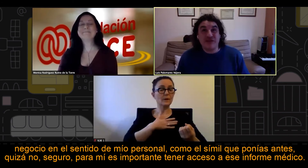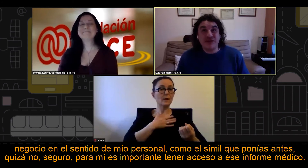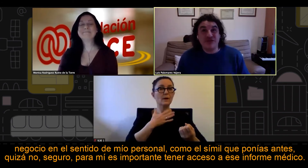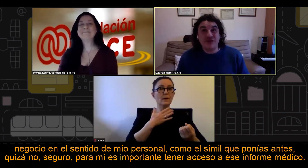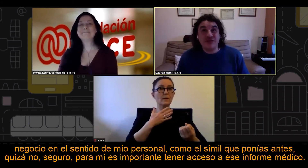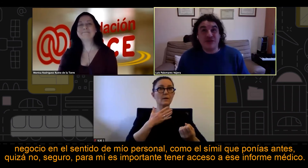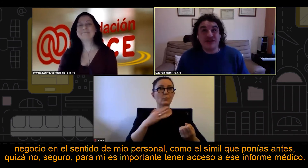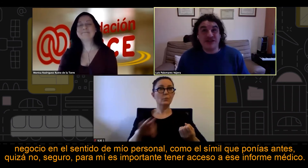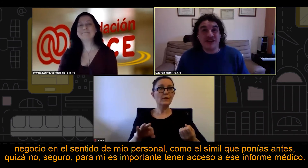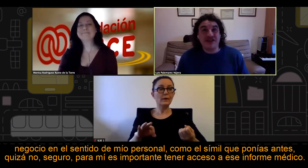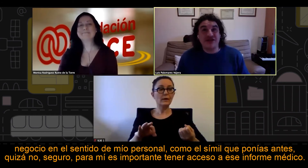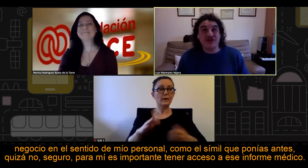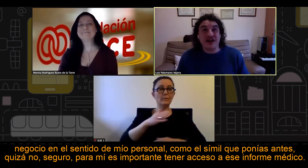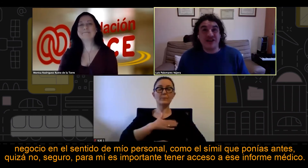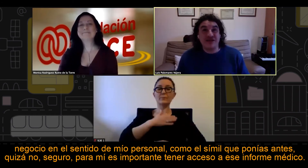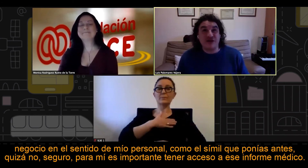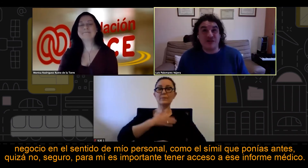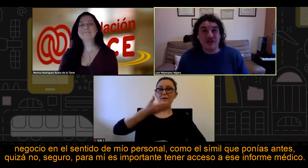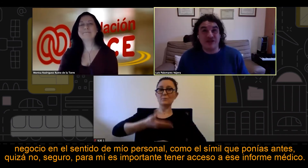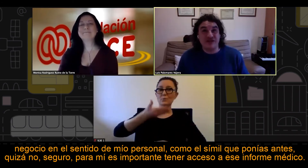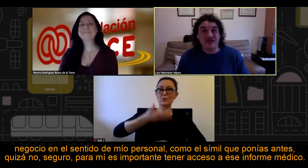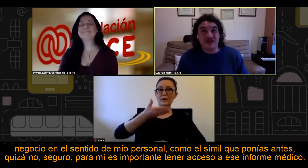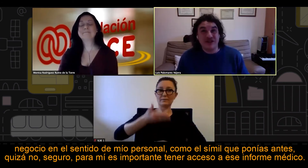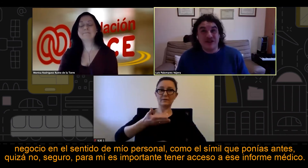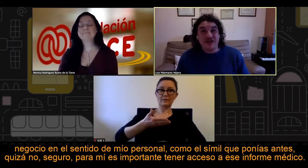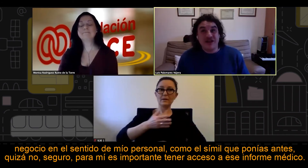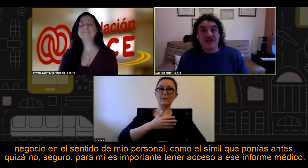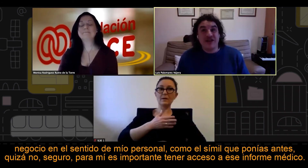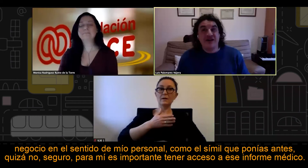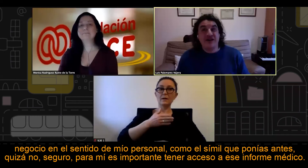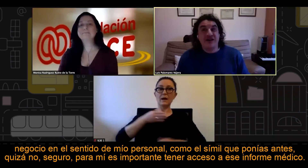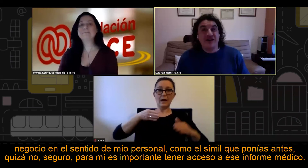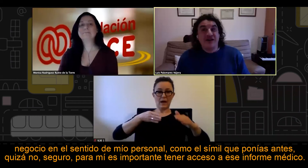para mí es muy importante tener acceso a ese informe médico.